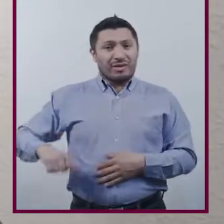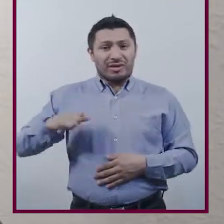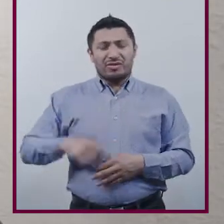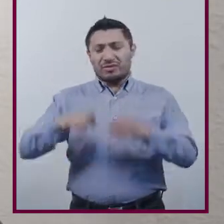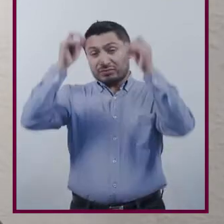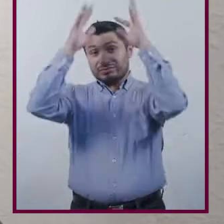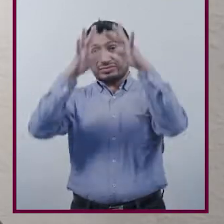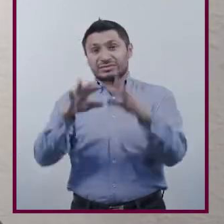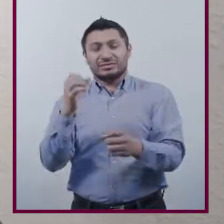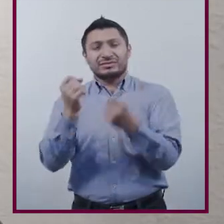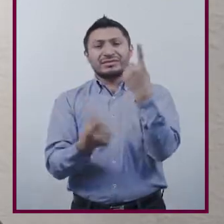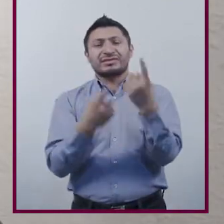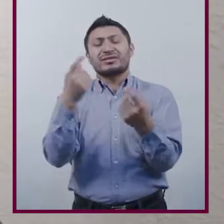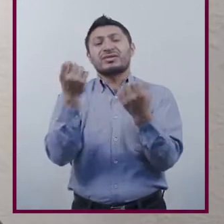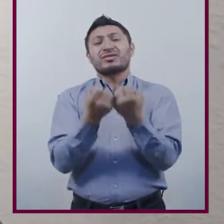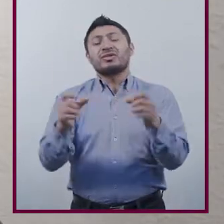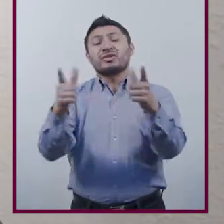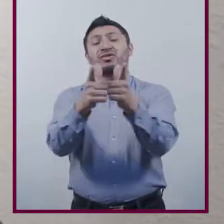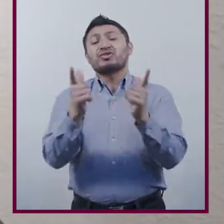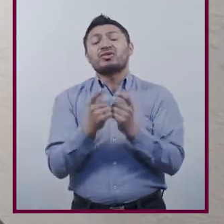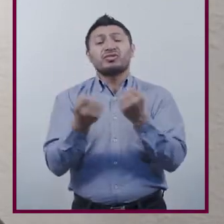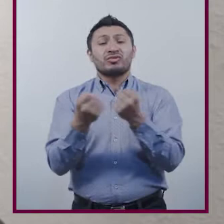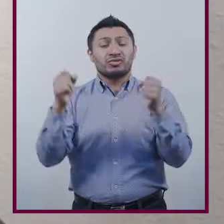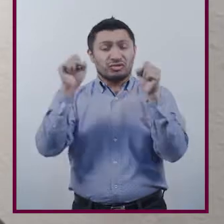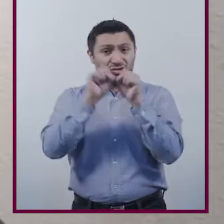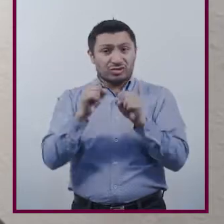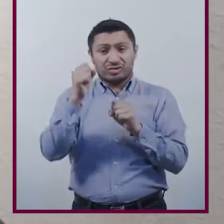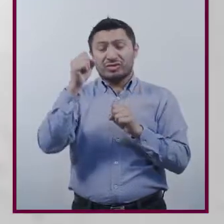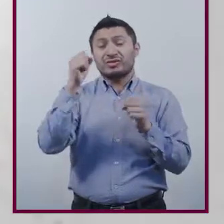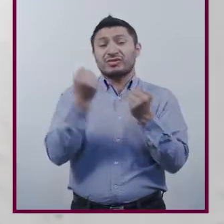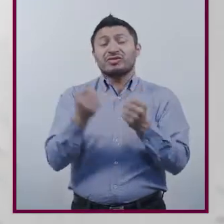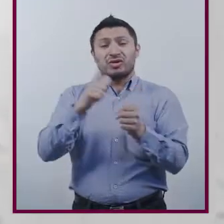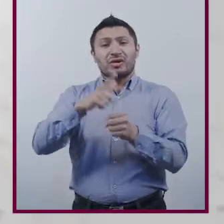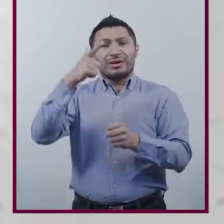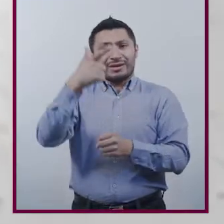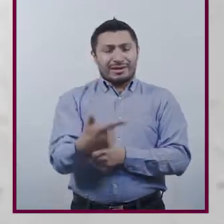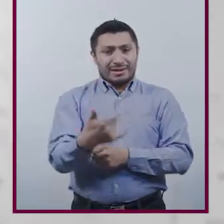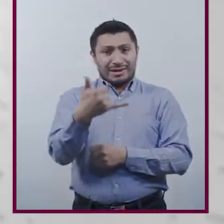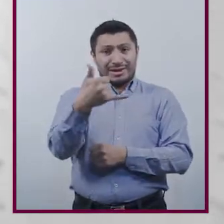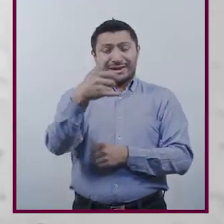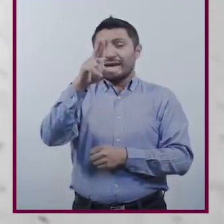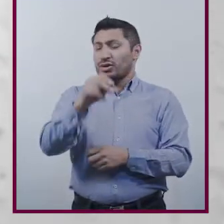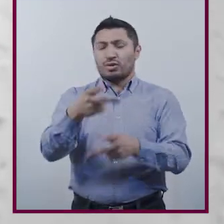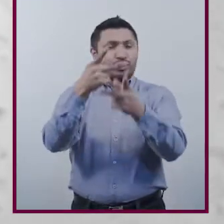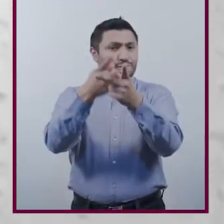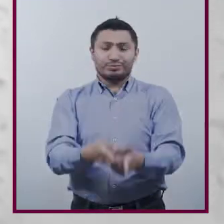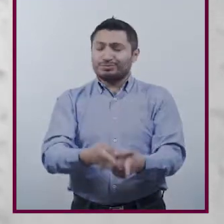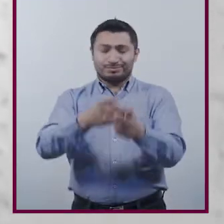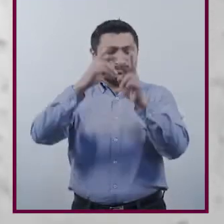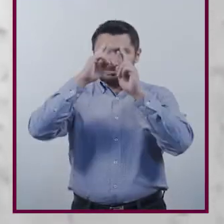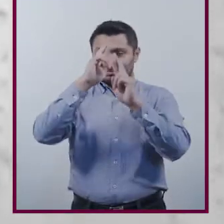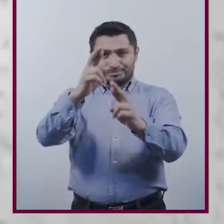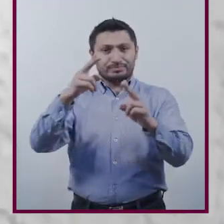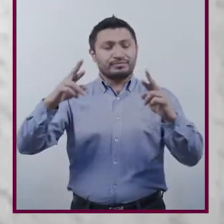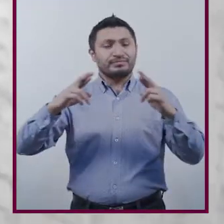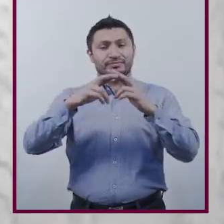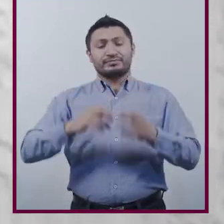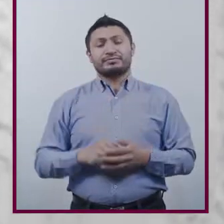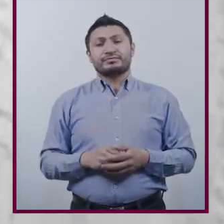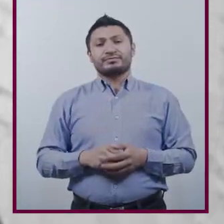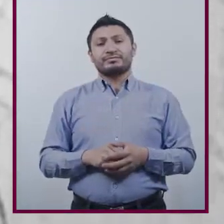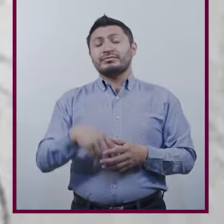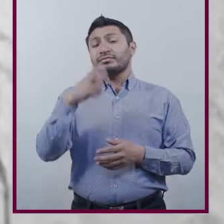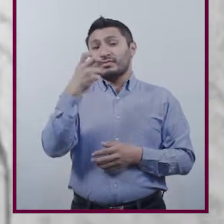privilegios de ciertos grupos sociales y a la intolerancia religiosa. Permitió definir un Estado liberal de derecho,